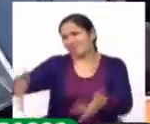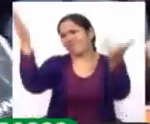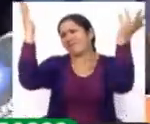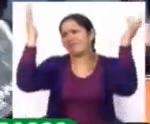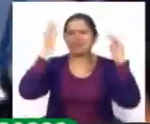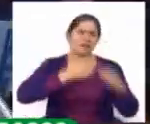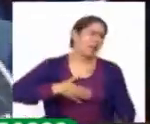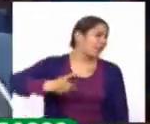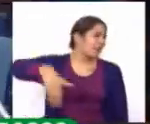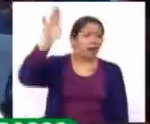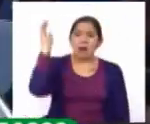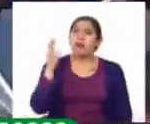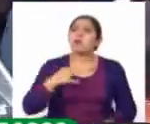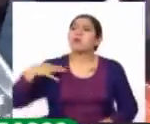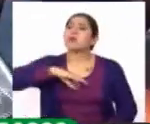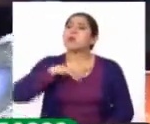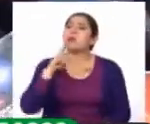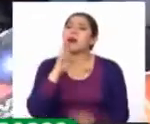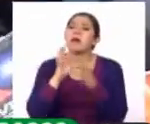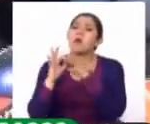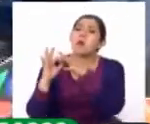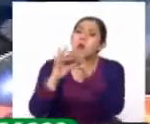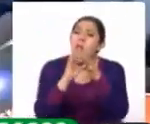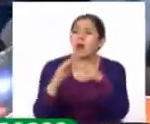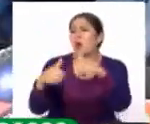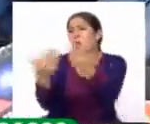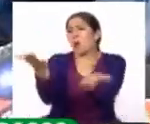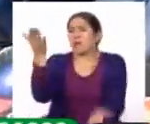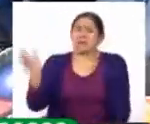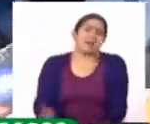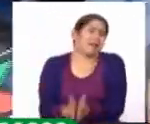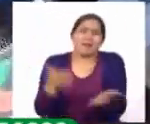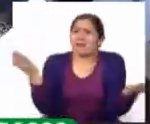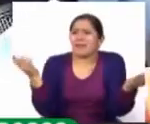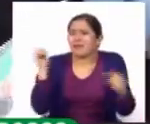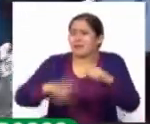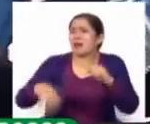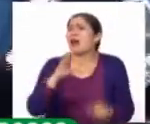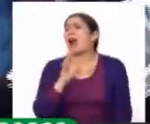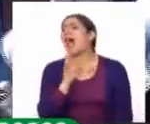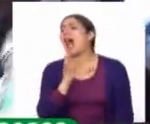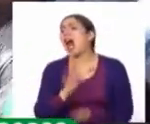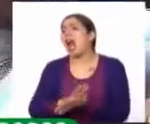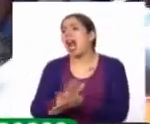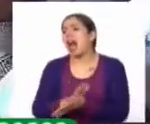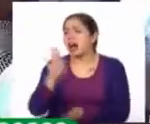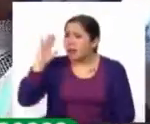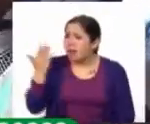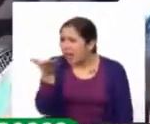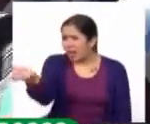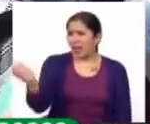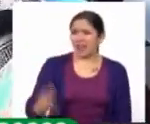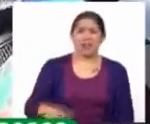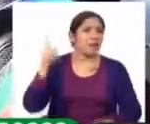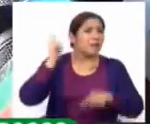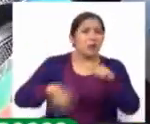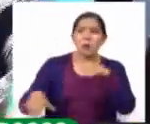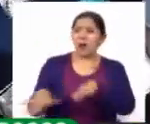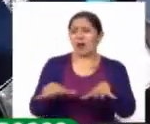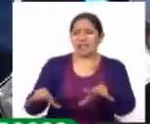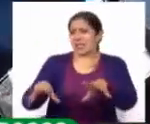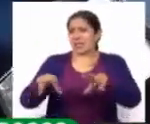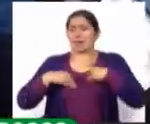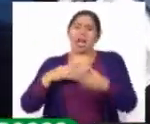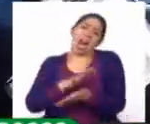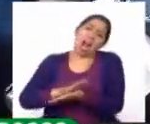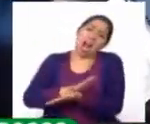unidad. ¿Cómo va a pedir que no? Es que no puede que me la charlen en mi cara. No podemos aceptar que nos